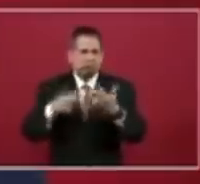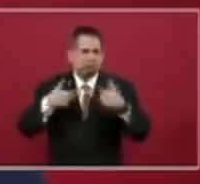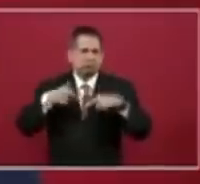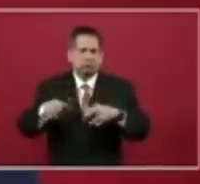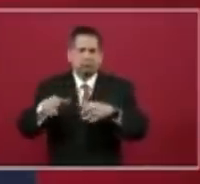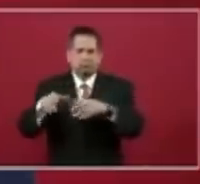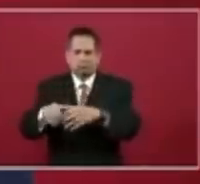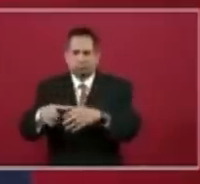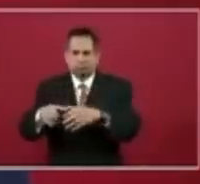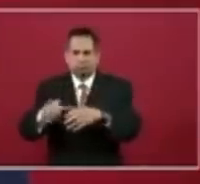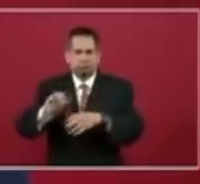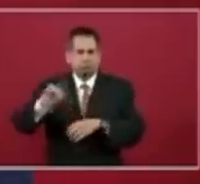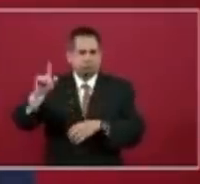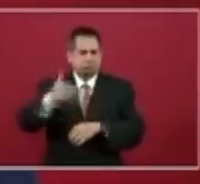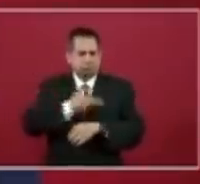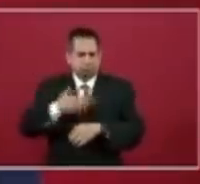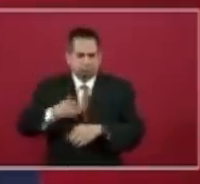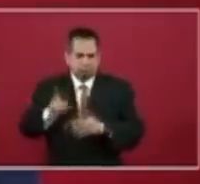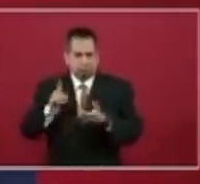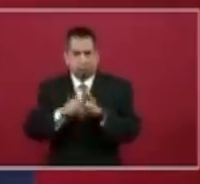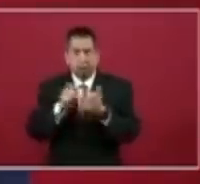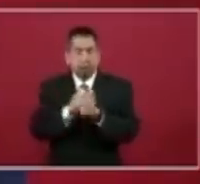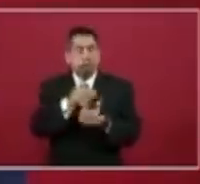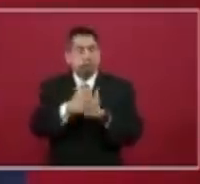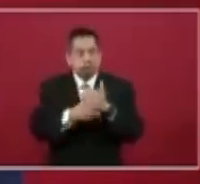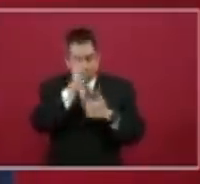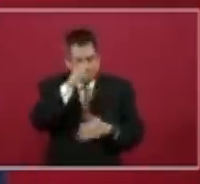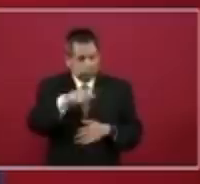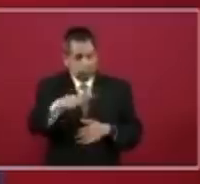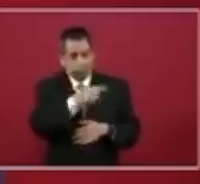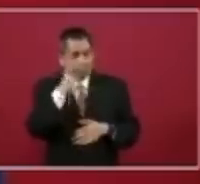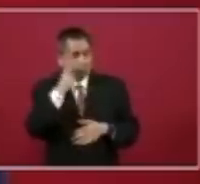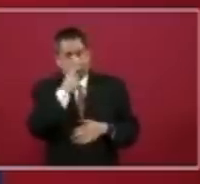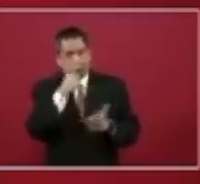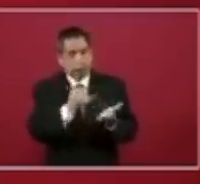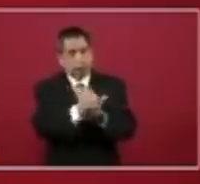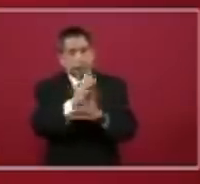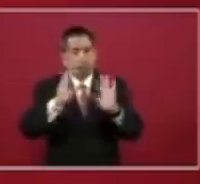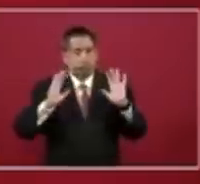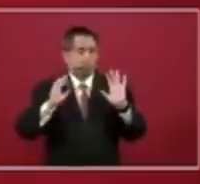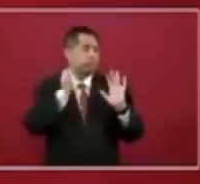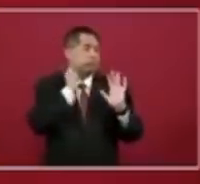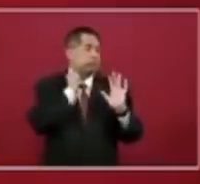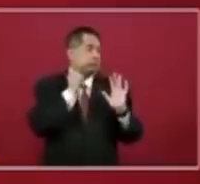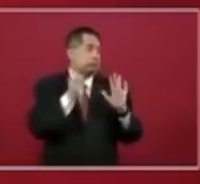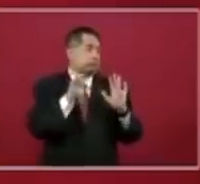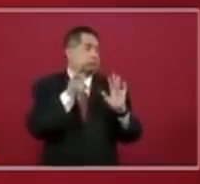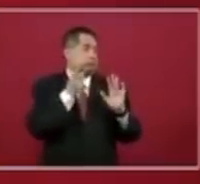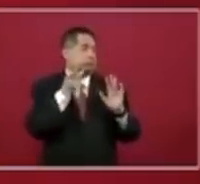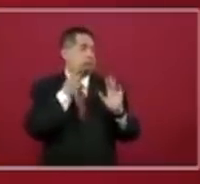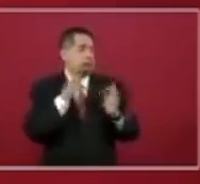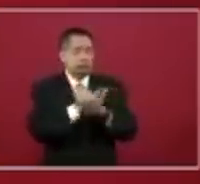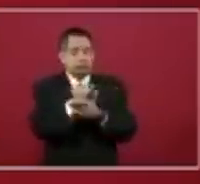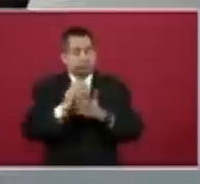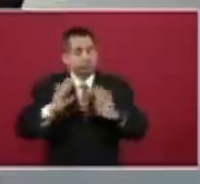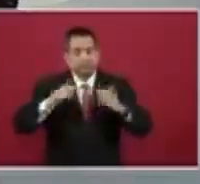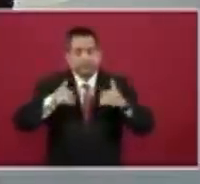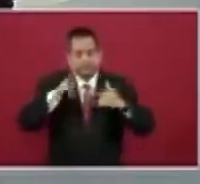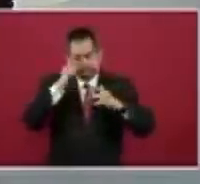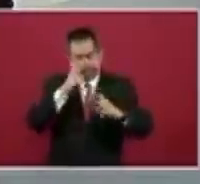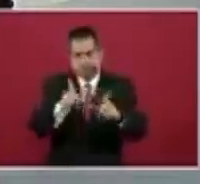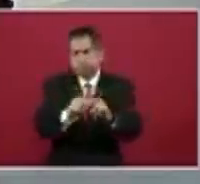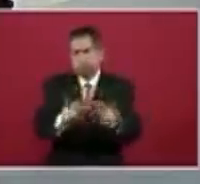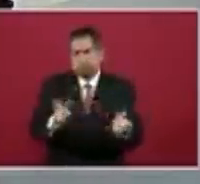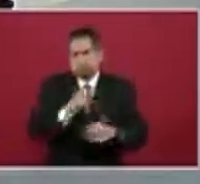representantes del Ejecutivo, respetuosos de la decisión que tomen los senadores y los diputados. Eso es